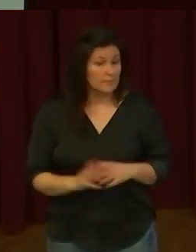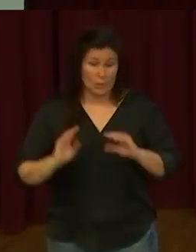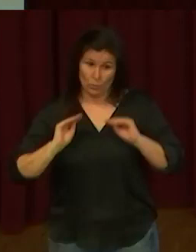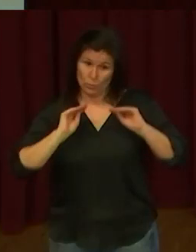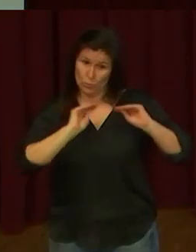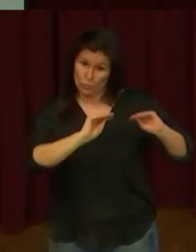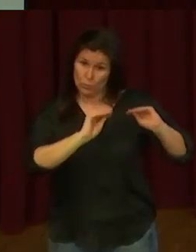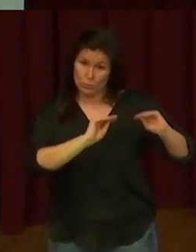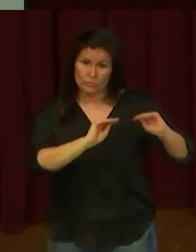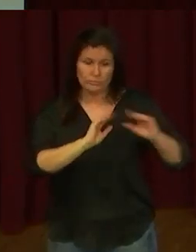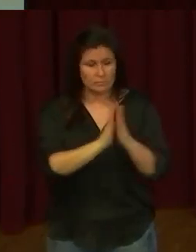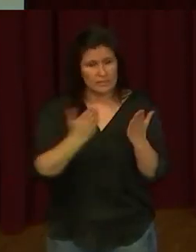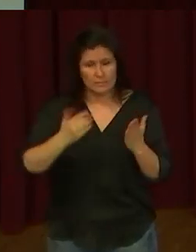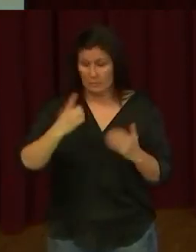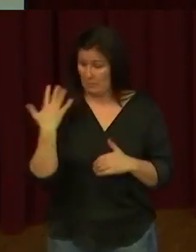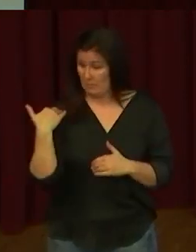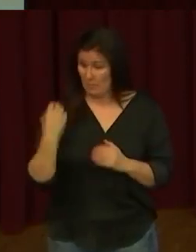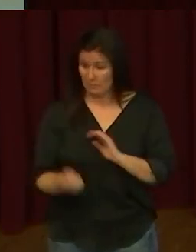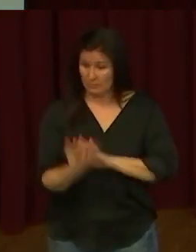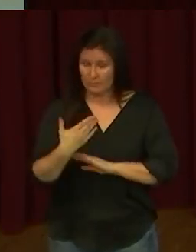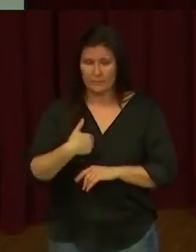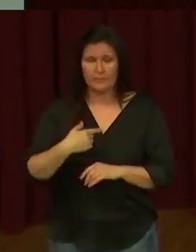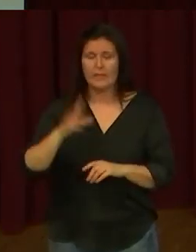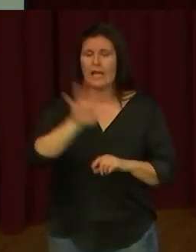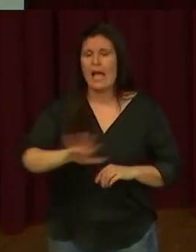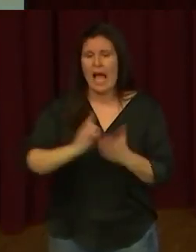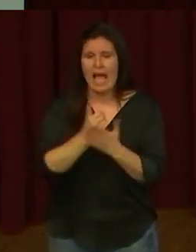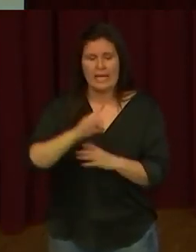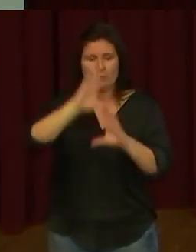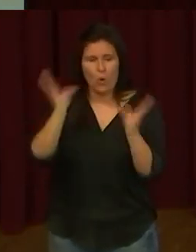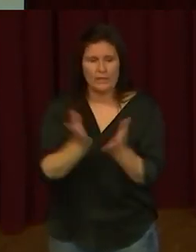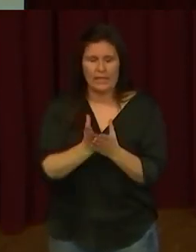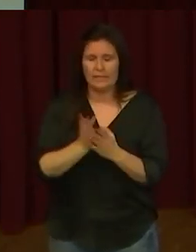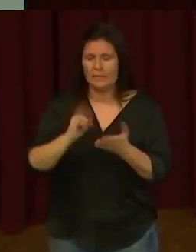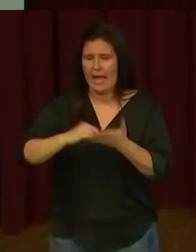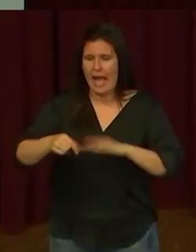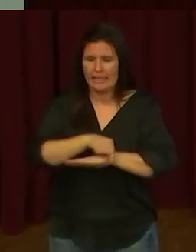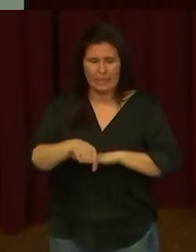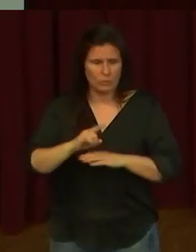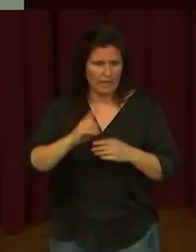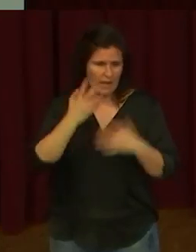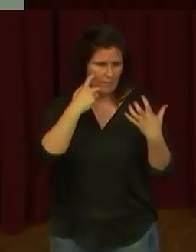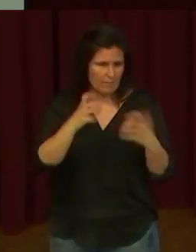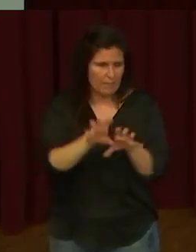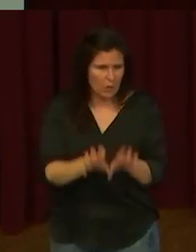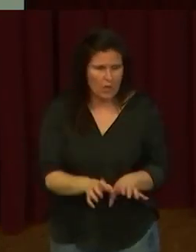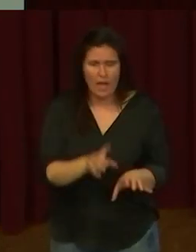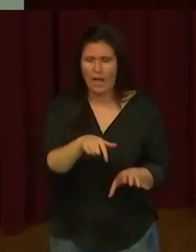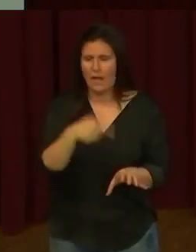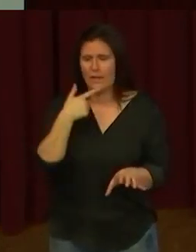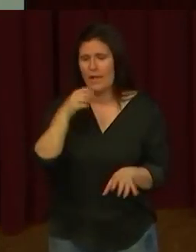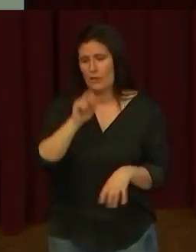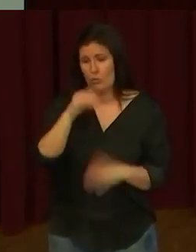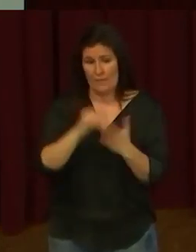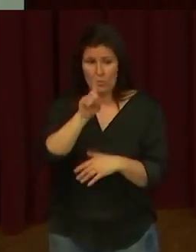sus libros más recientes destacan el atlas mundial de la arquitectura barroca en electa del año 2001 la